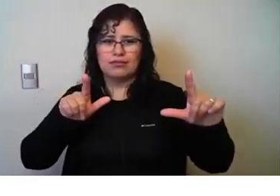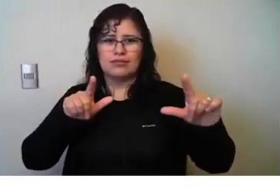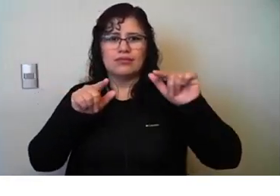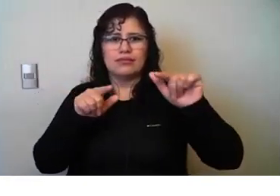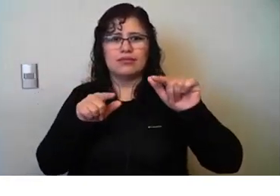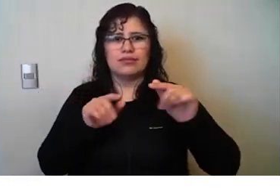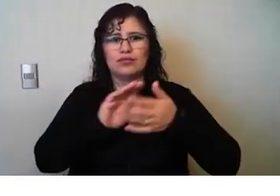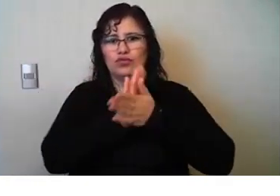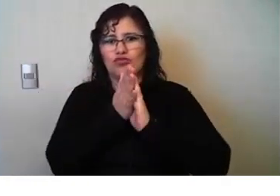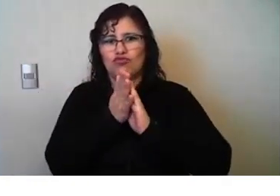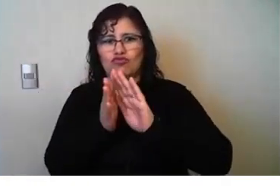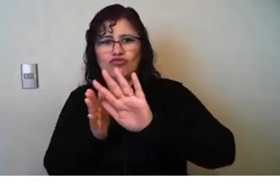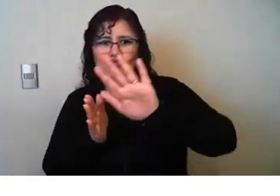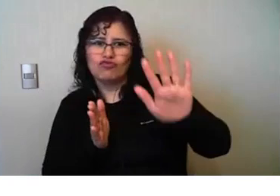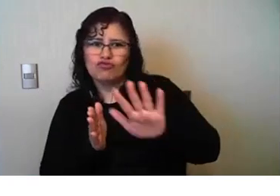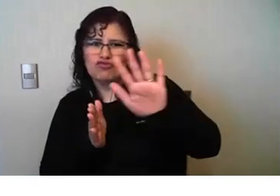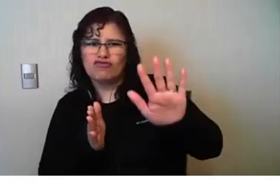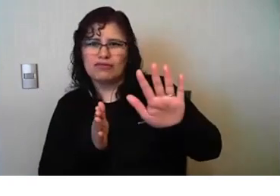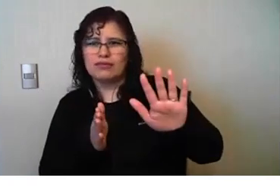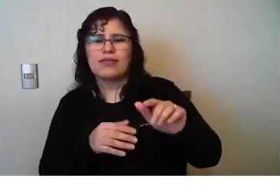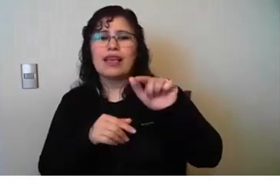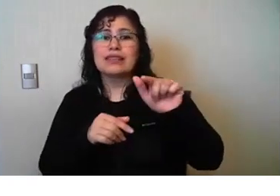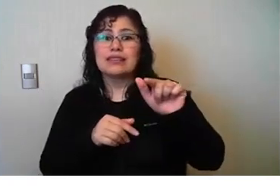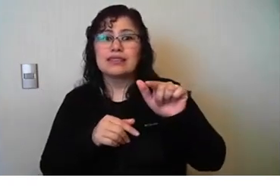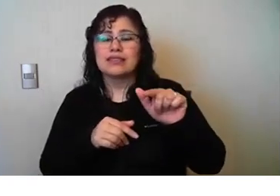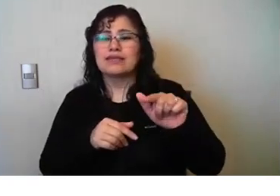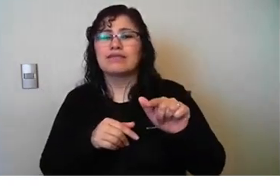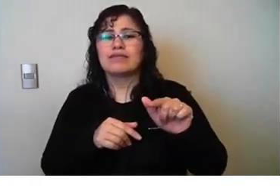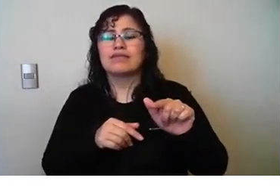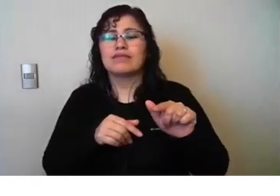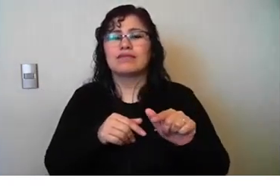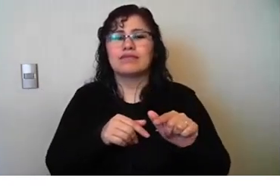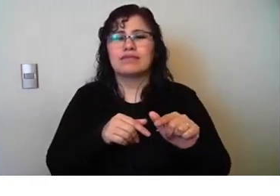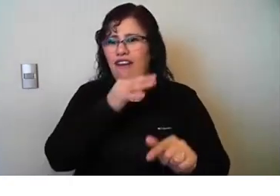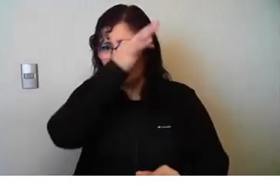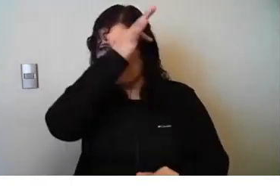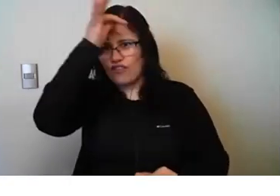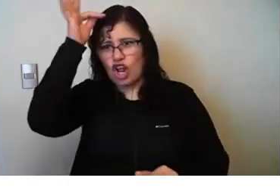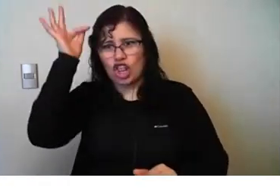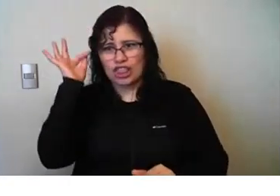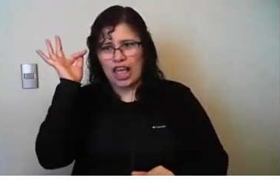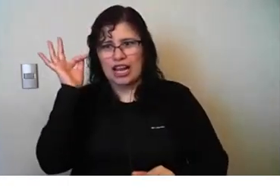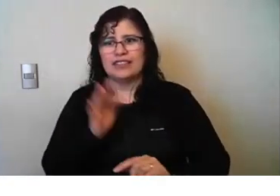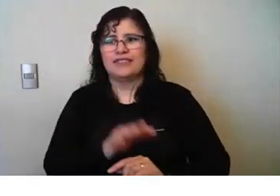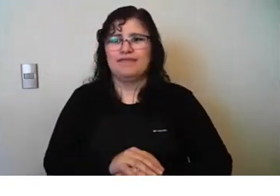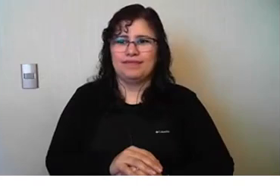todo esto, que va a ser nuestro lóbulo frontal. ¿Bien?